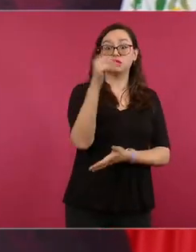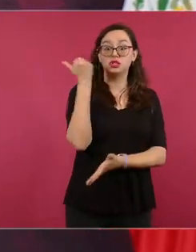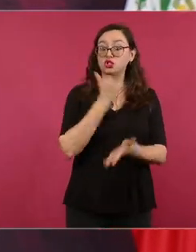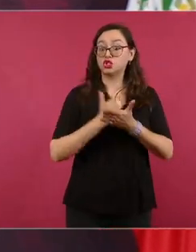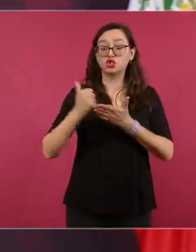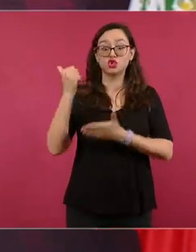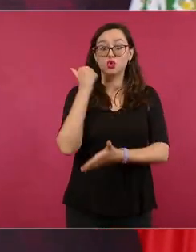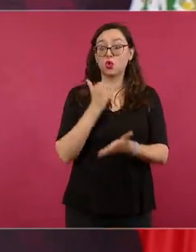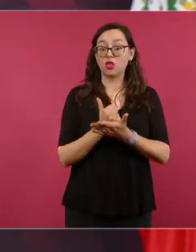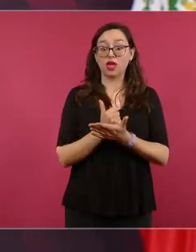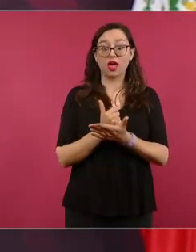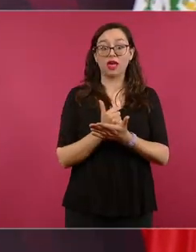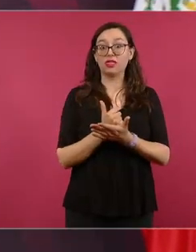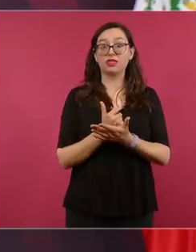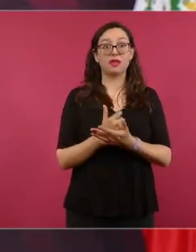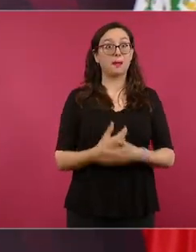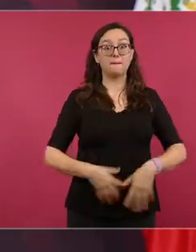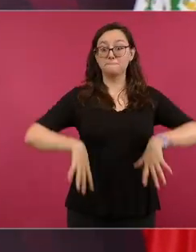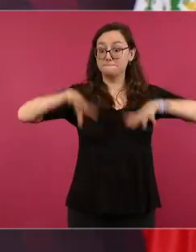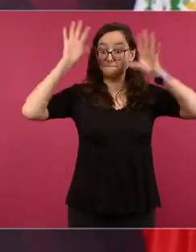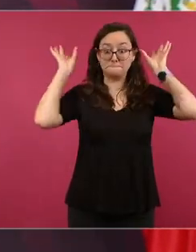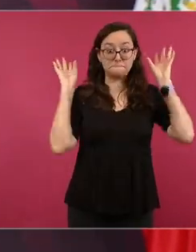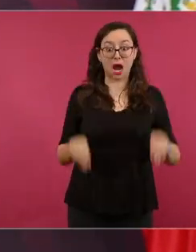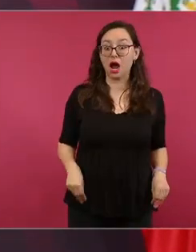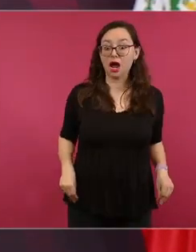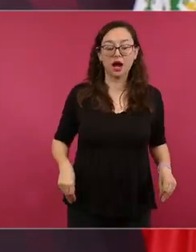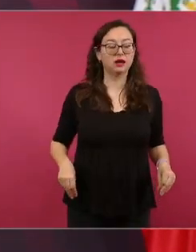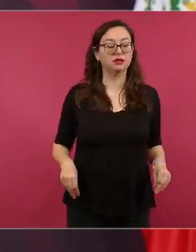para cambiar todos los transformadores.